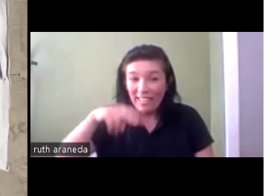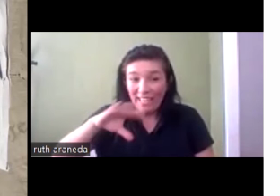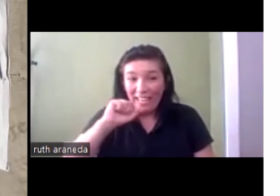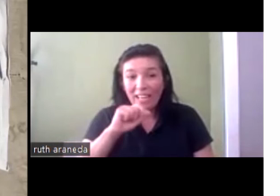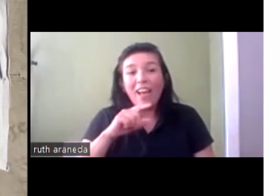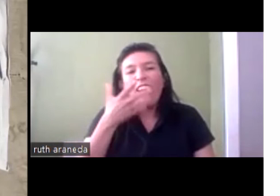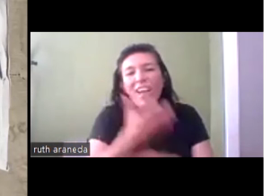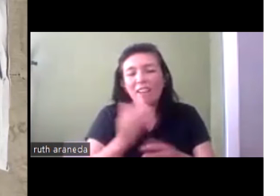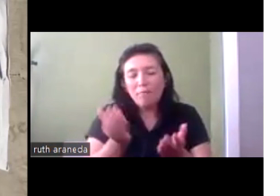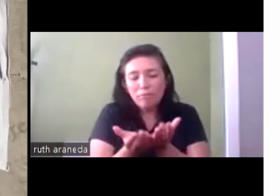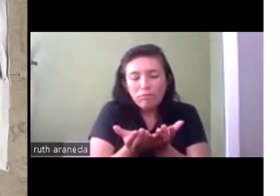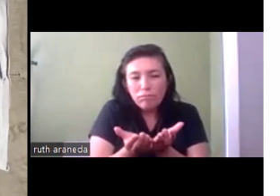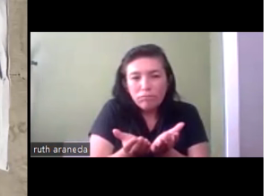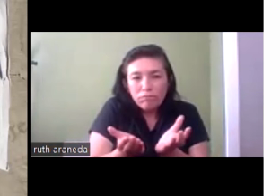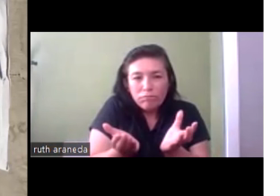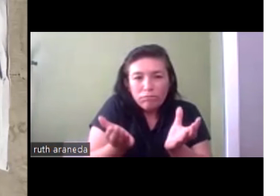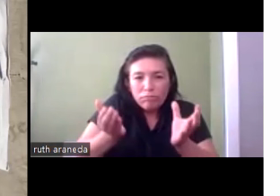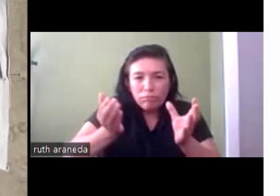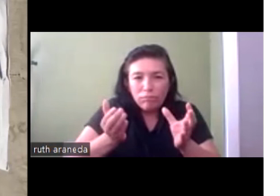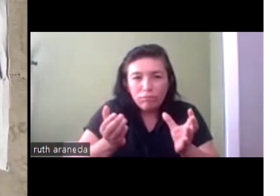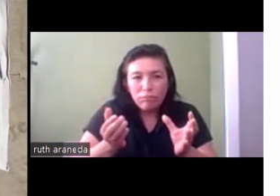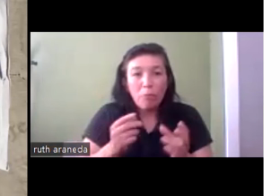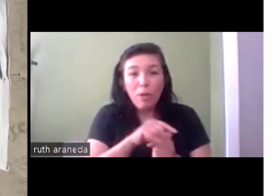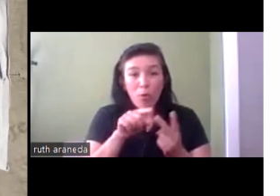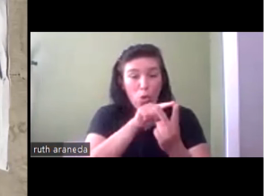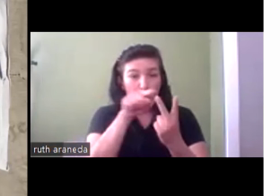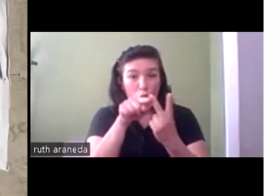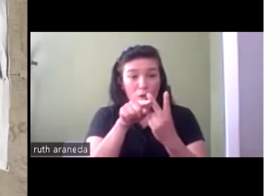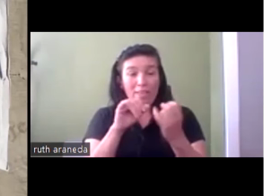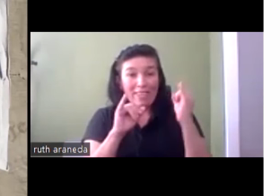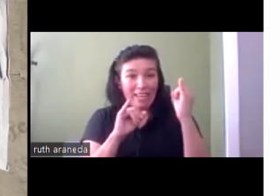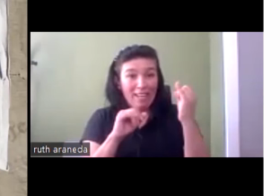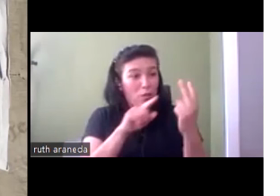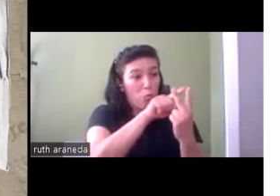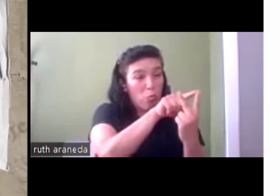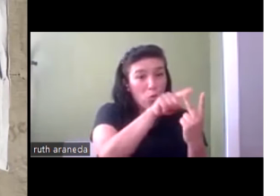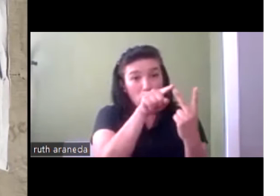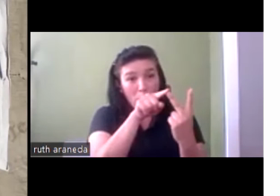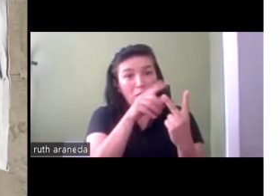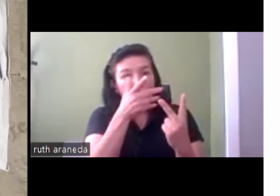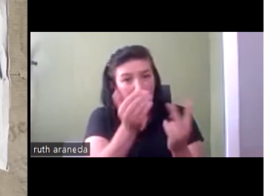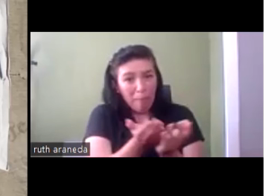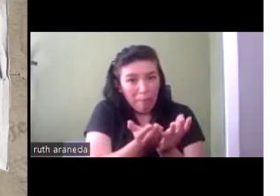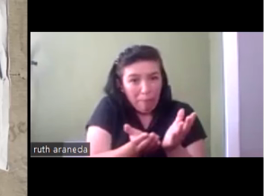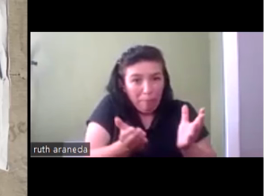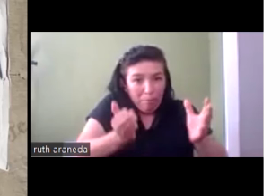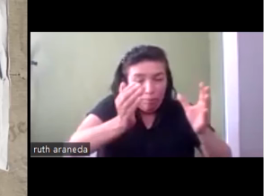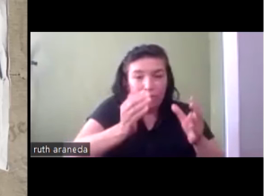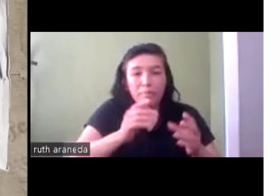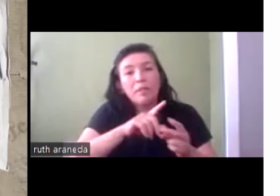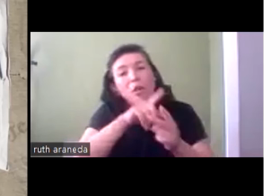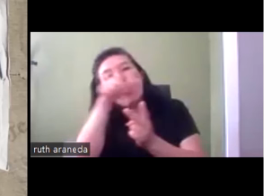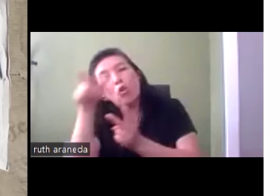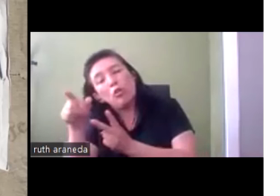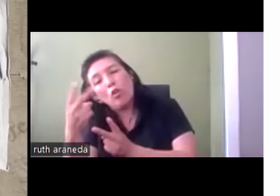platos troncocónicos, como los dos primeros que se pueden observar a mano izquierda, o ya formas tipo aríbalo, como las dos que